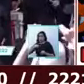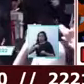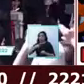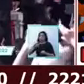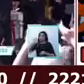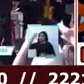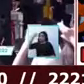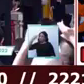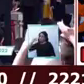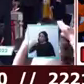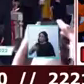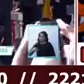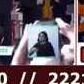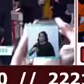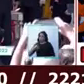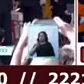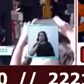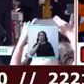¡Retógradas!